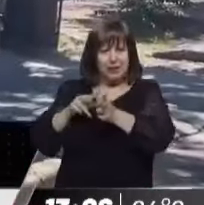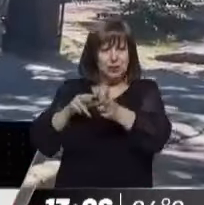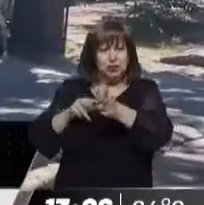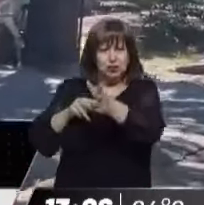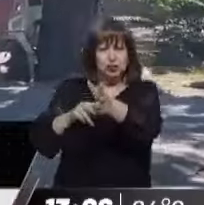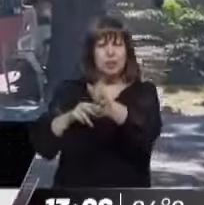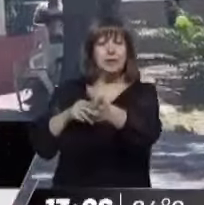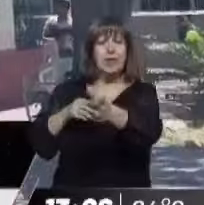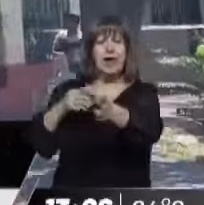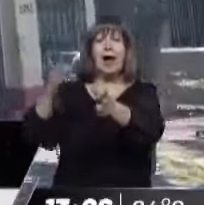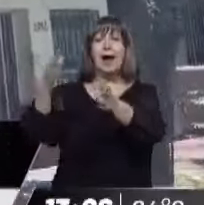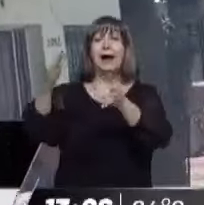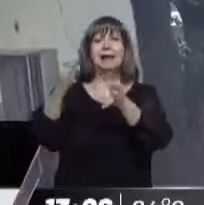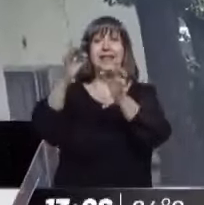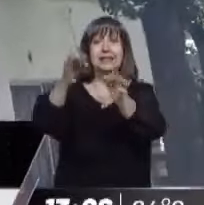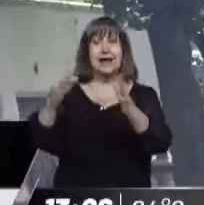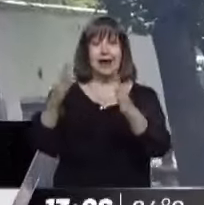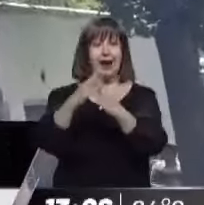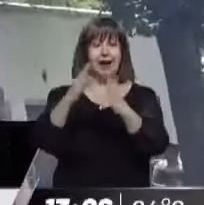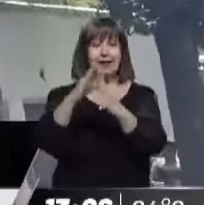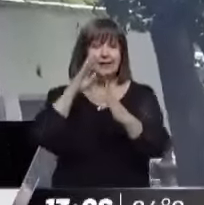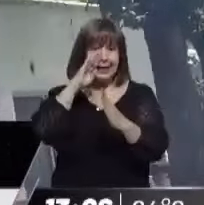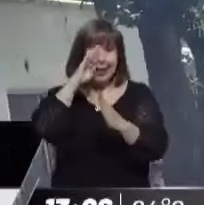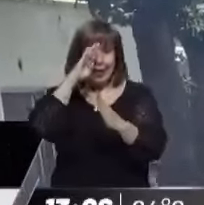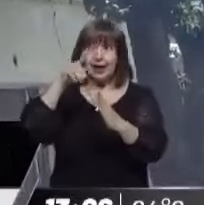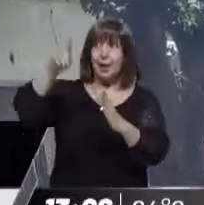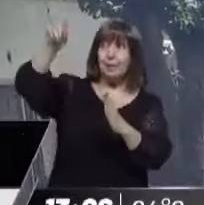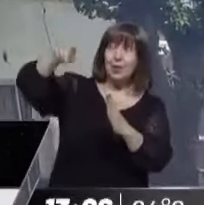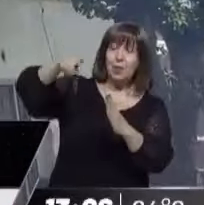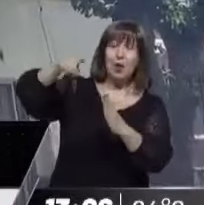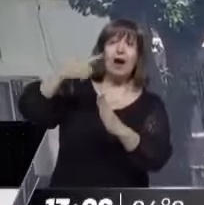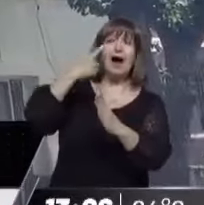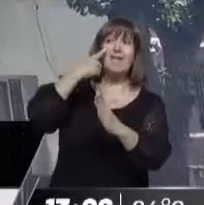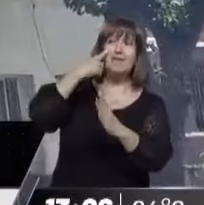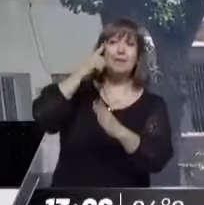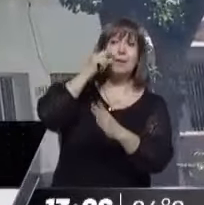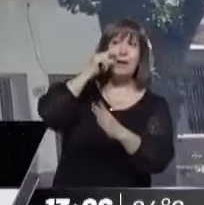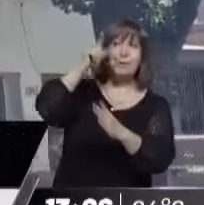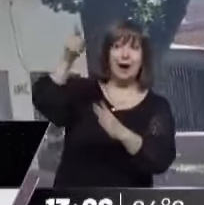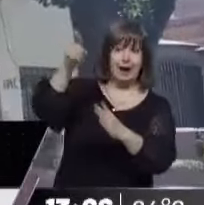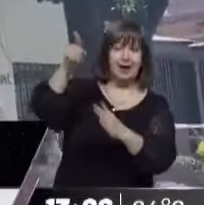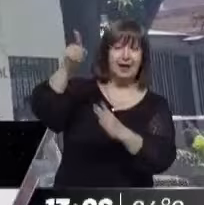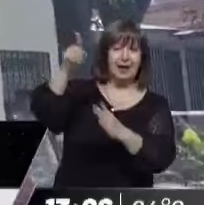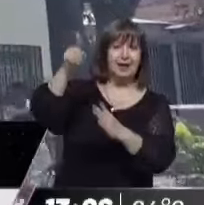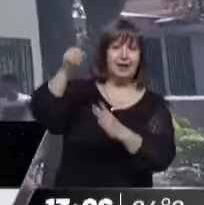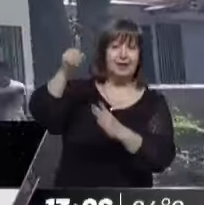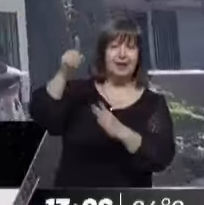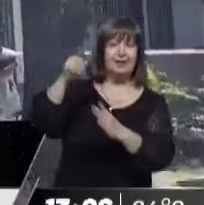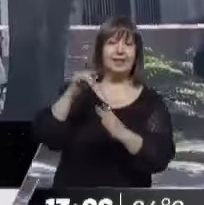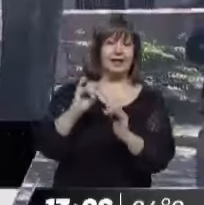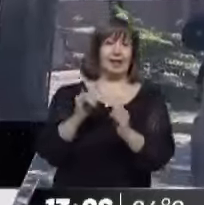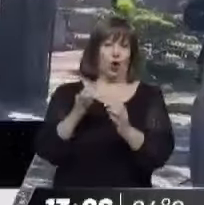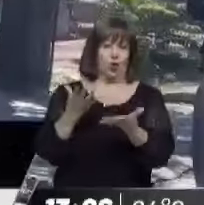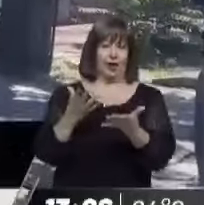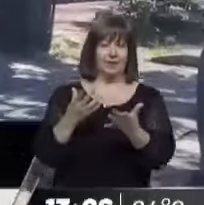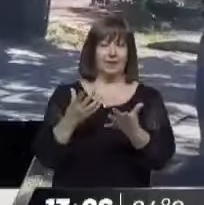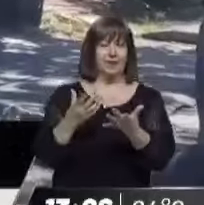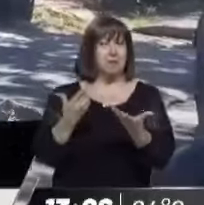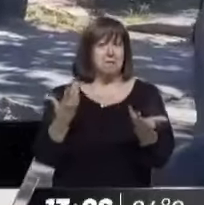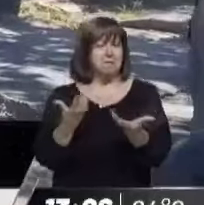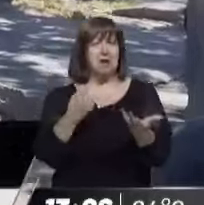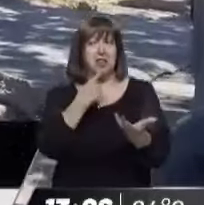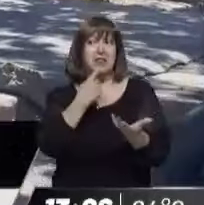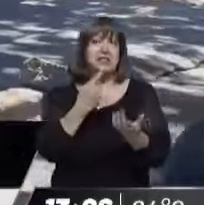casa. Ustedes ven que hay una casa negra, acá vive el padre de este joven. Todavía no hay información,